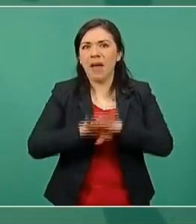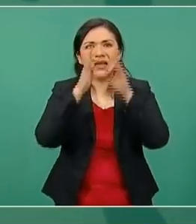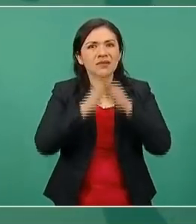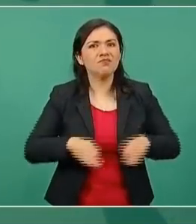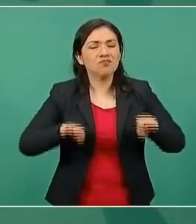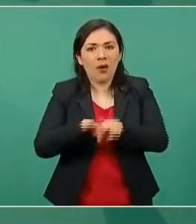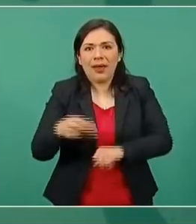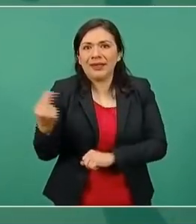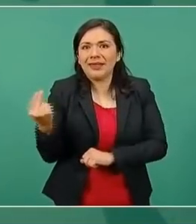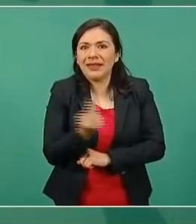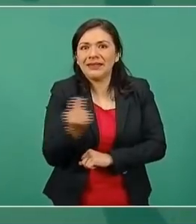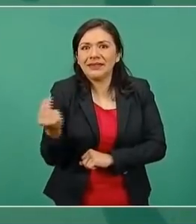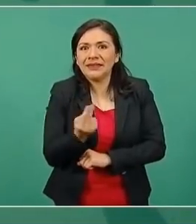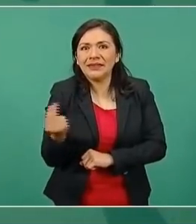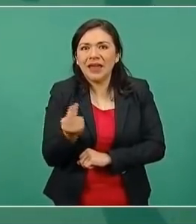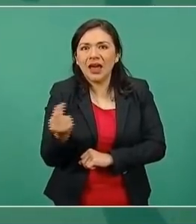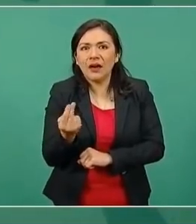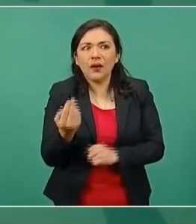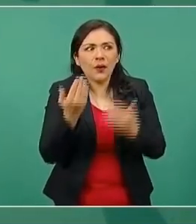elementales.